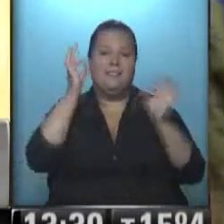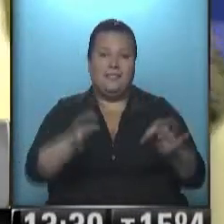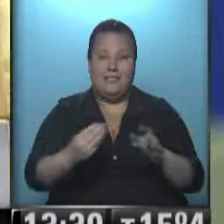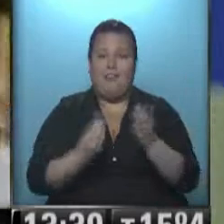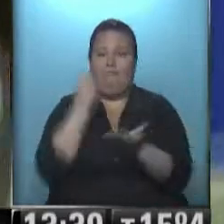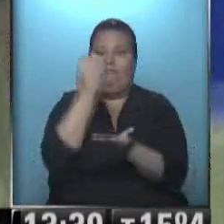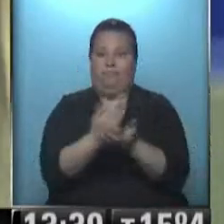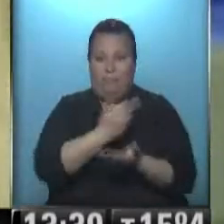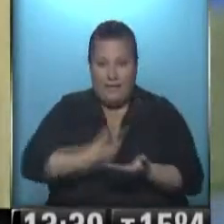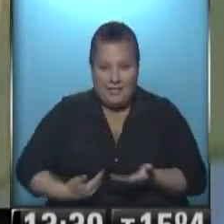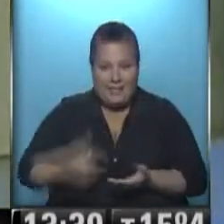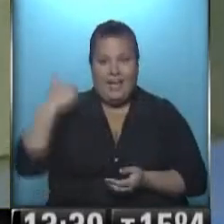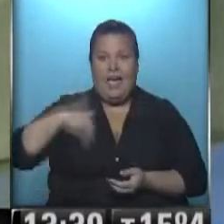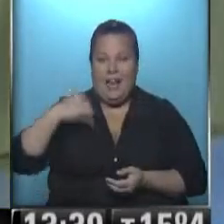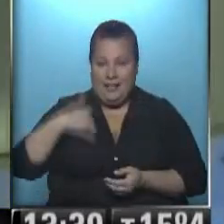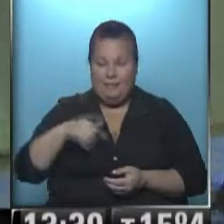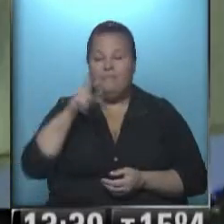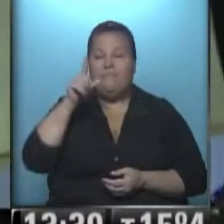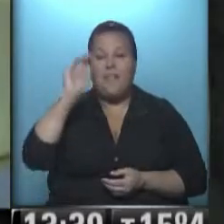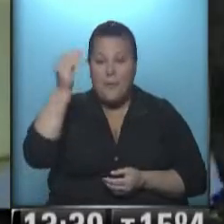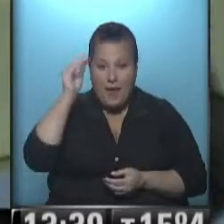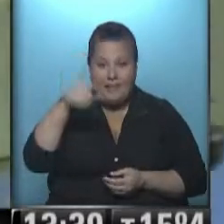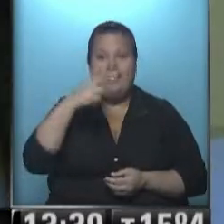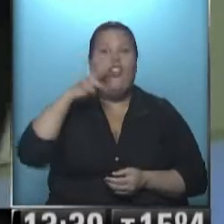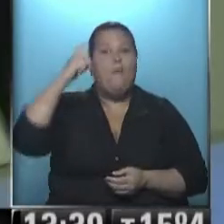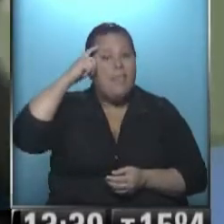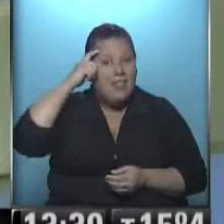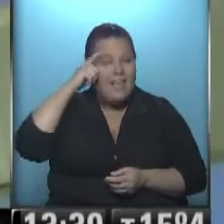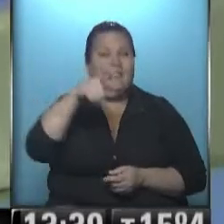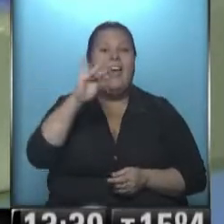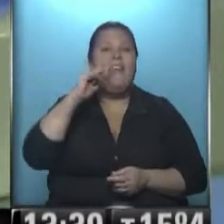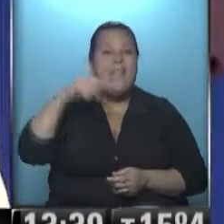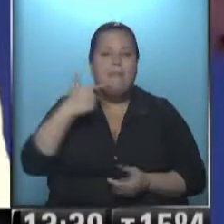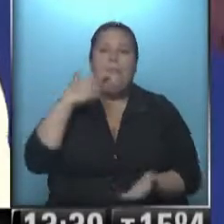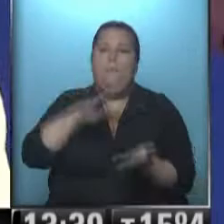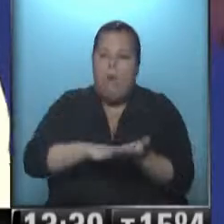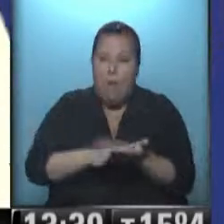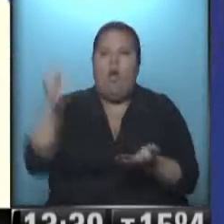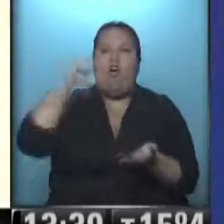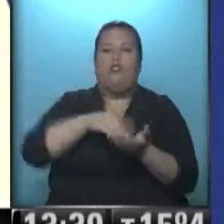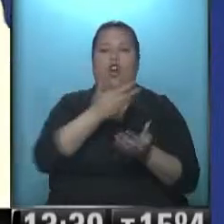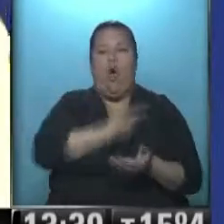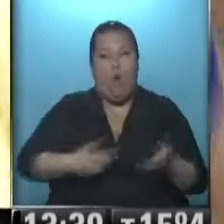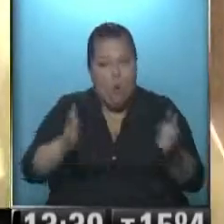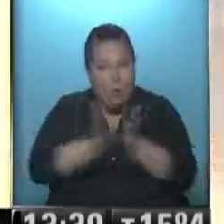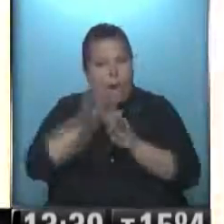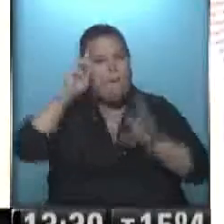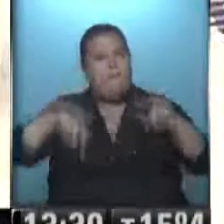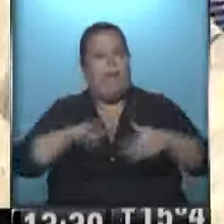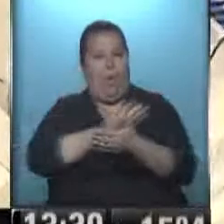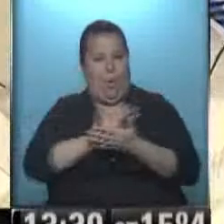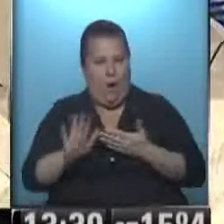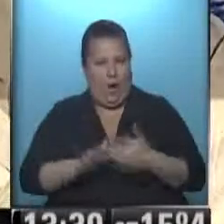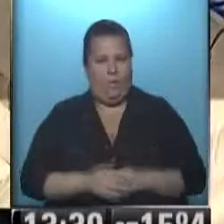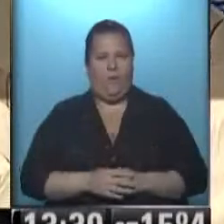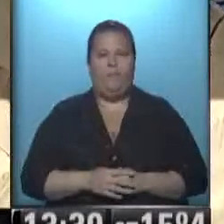más alto del país en el 2010, Dilma Rousseff promete un nuevo gobierno con nuevas ideas.